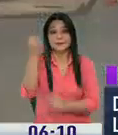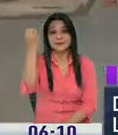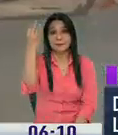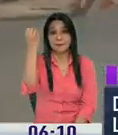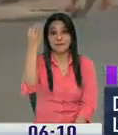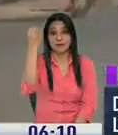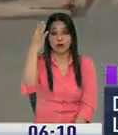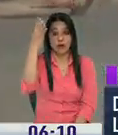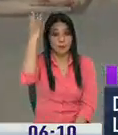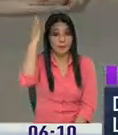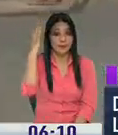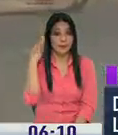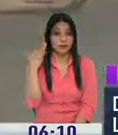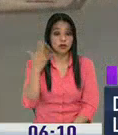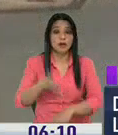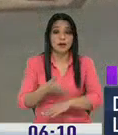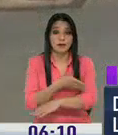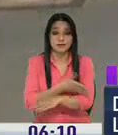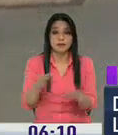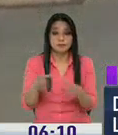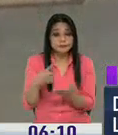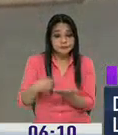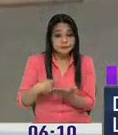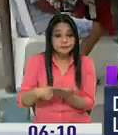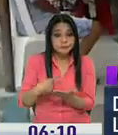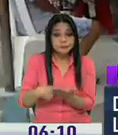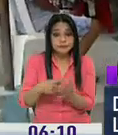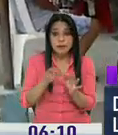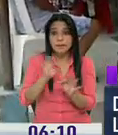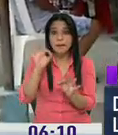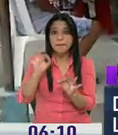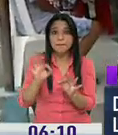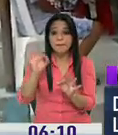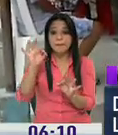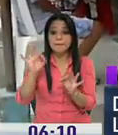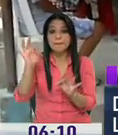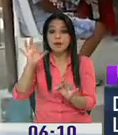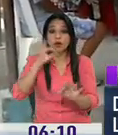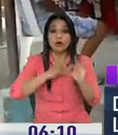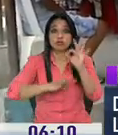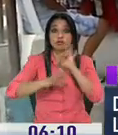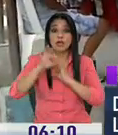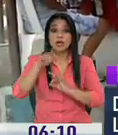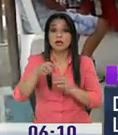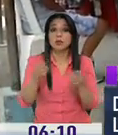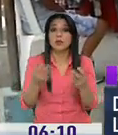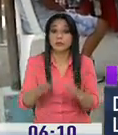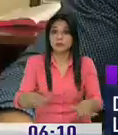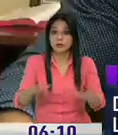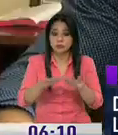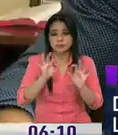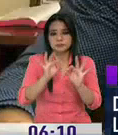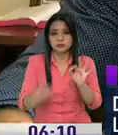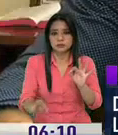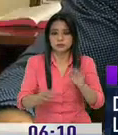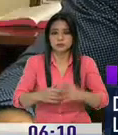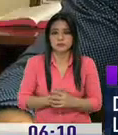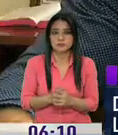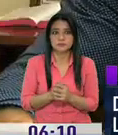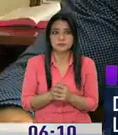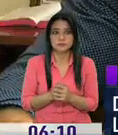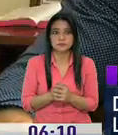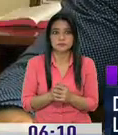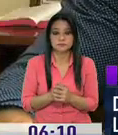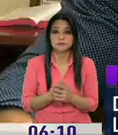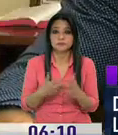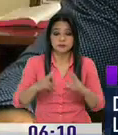es producto del análisis sobre los índices de contagio que se registra en esa localidad. Y oh sorpresa, ese